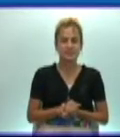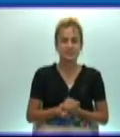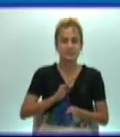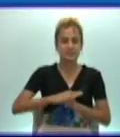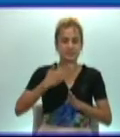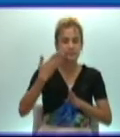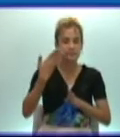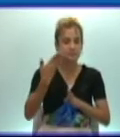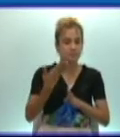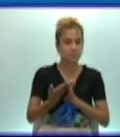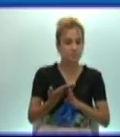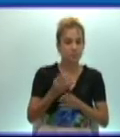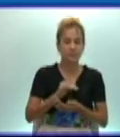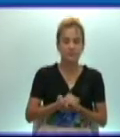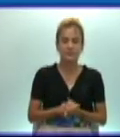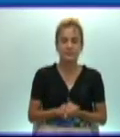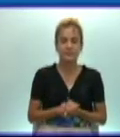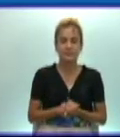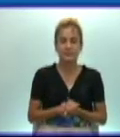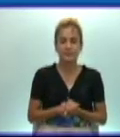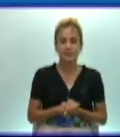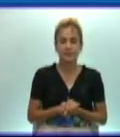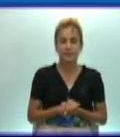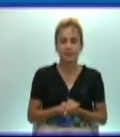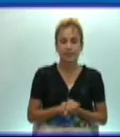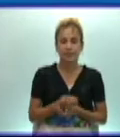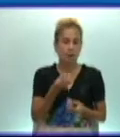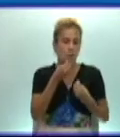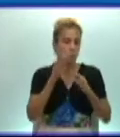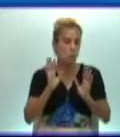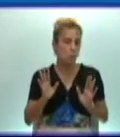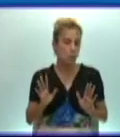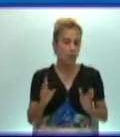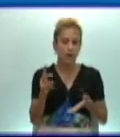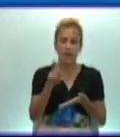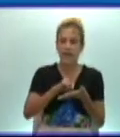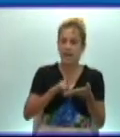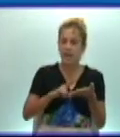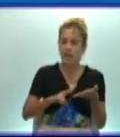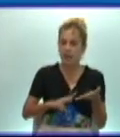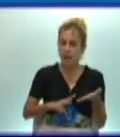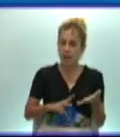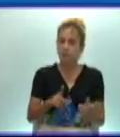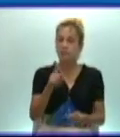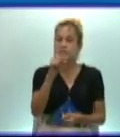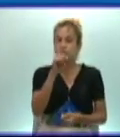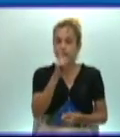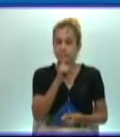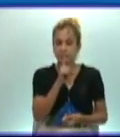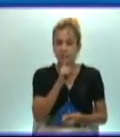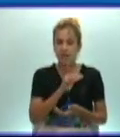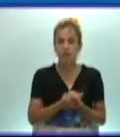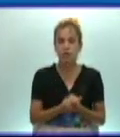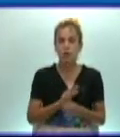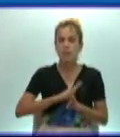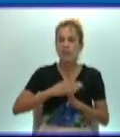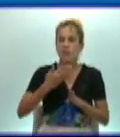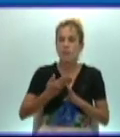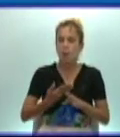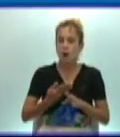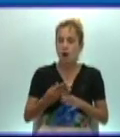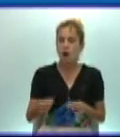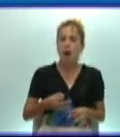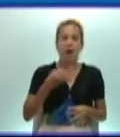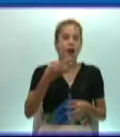Posterior a la emisión, le sugerimos poder leer el texto en silencio y luego de manera